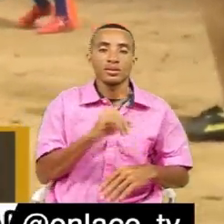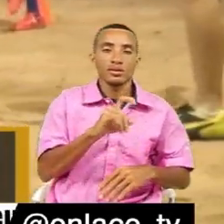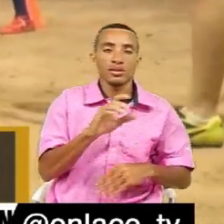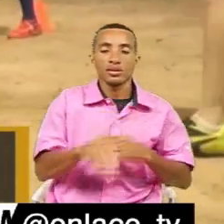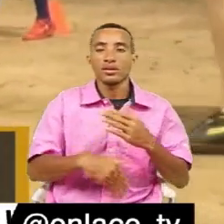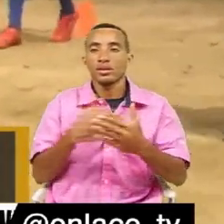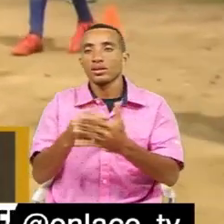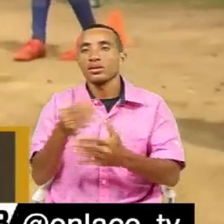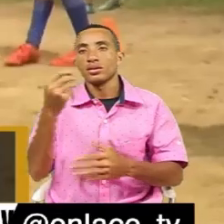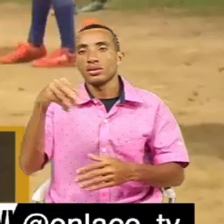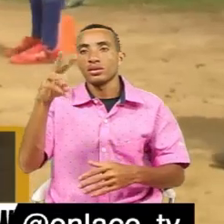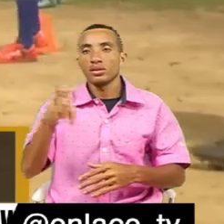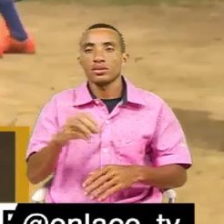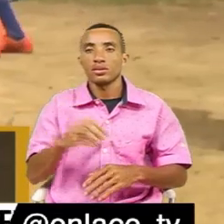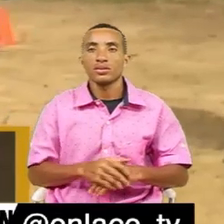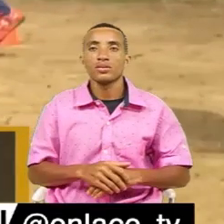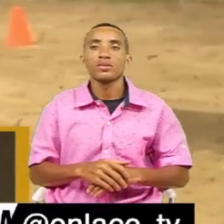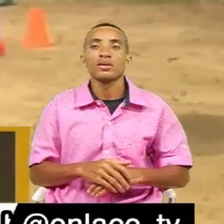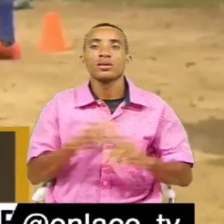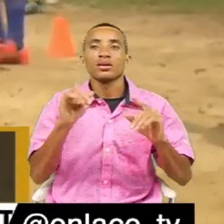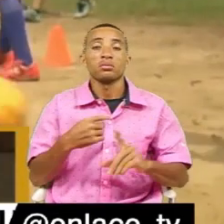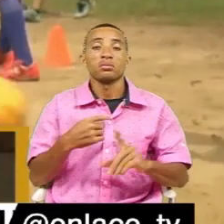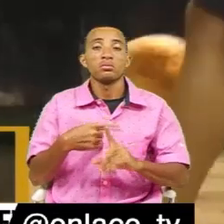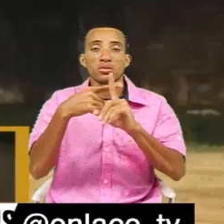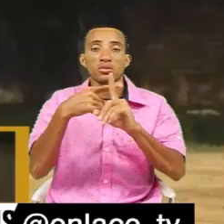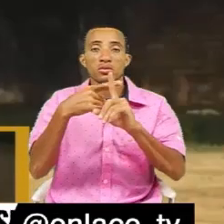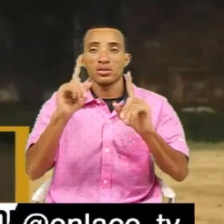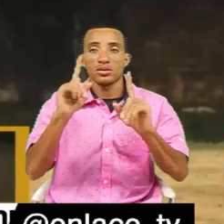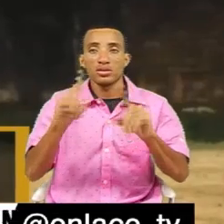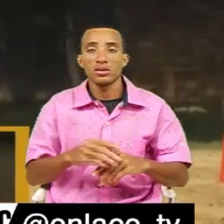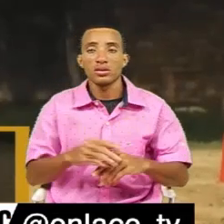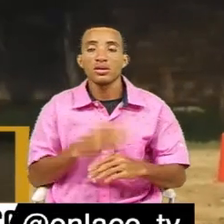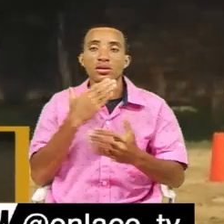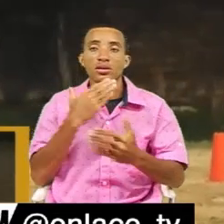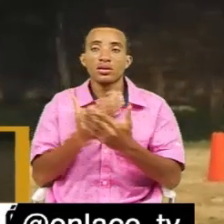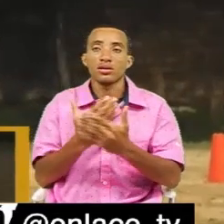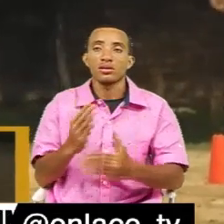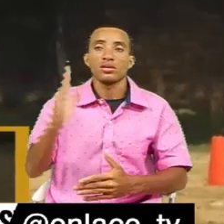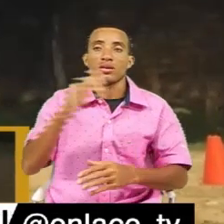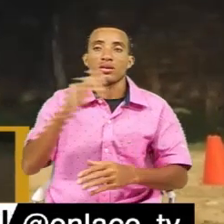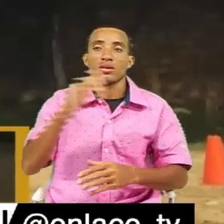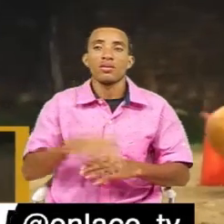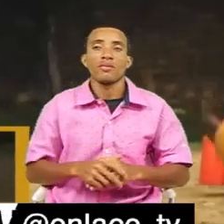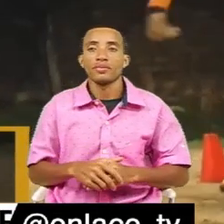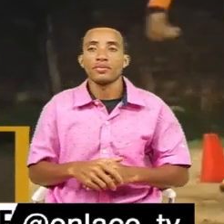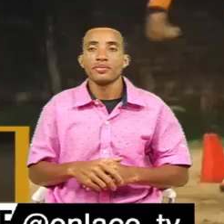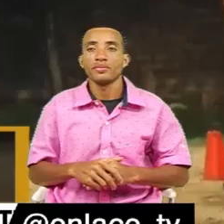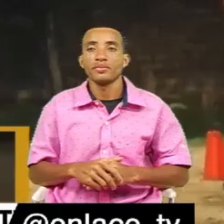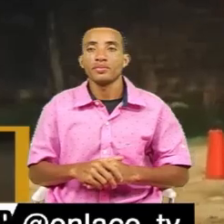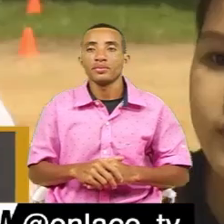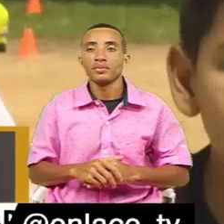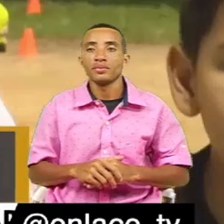sub-18. Tenemos un balance positivo, gracias a Dios.